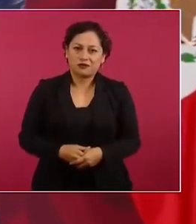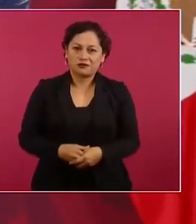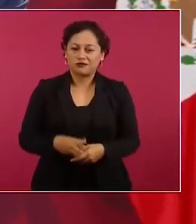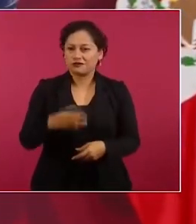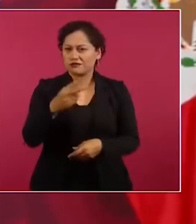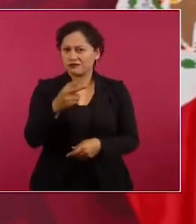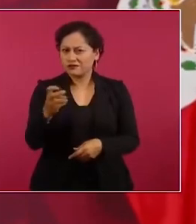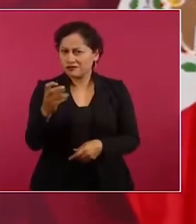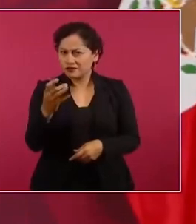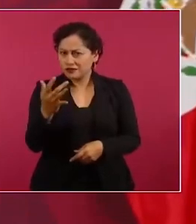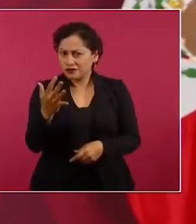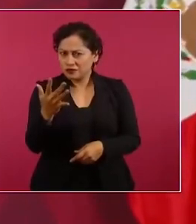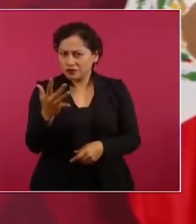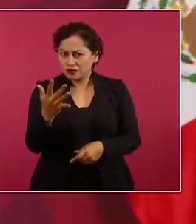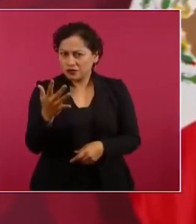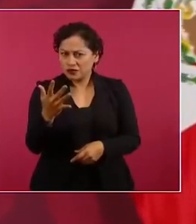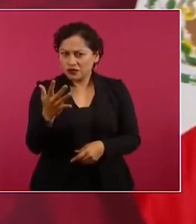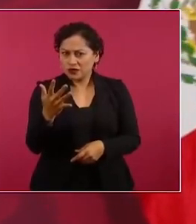250.